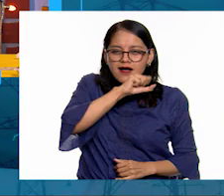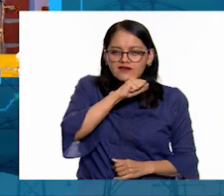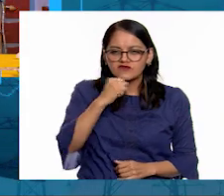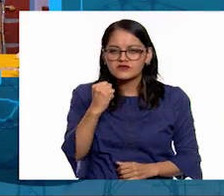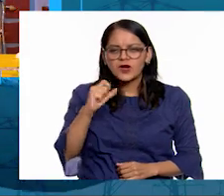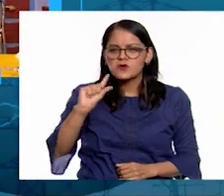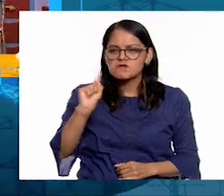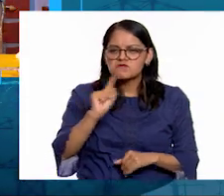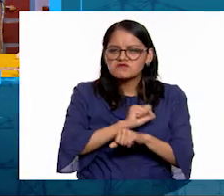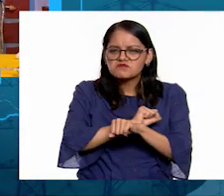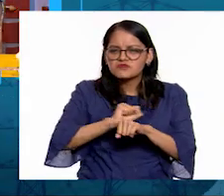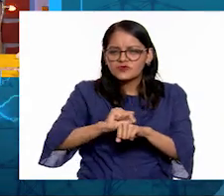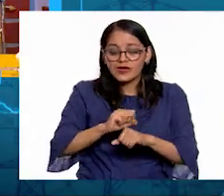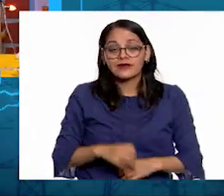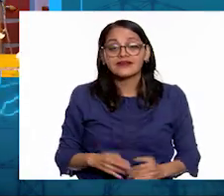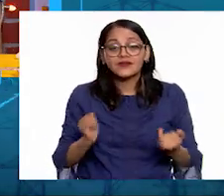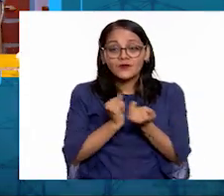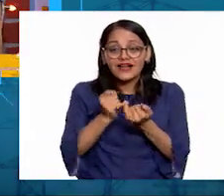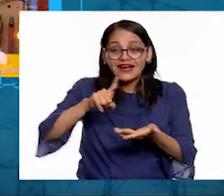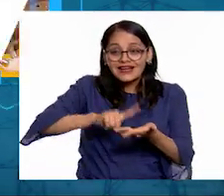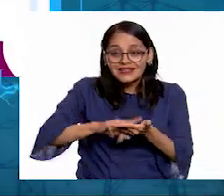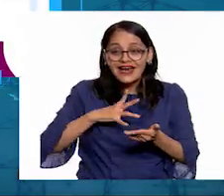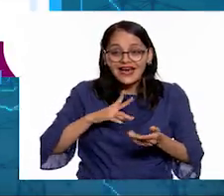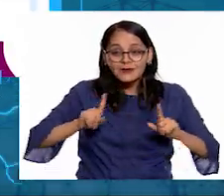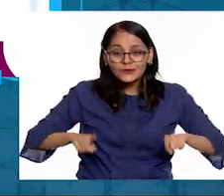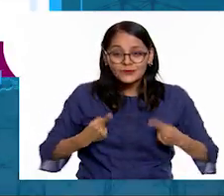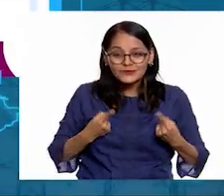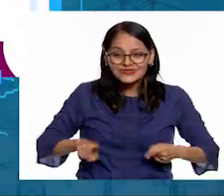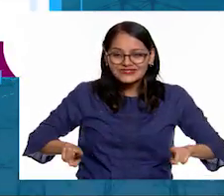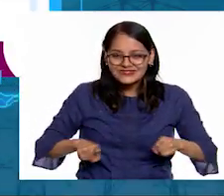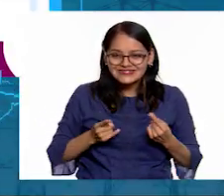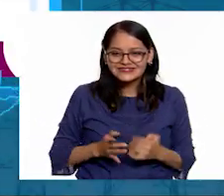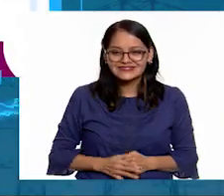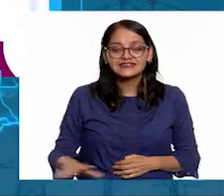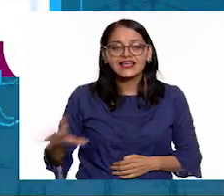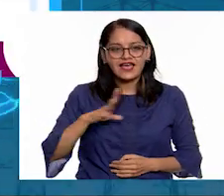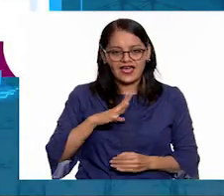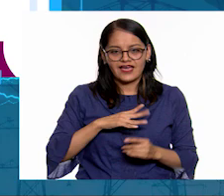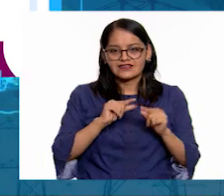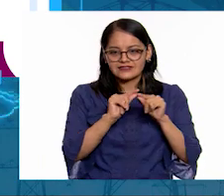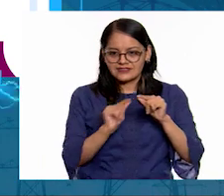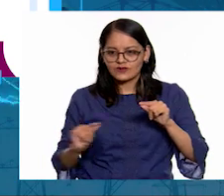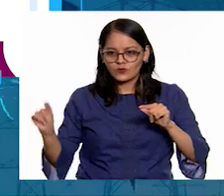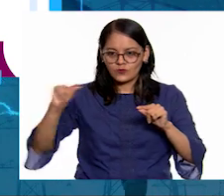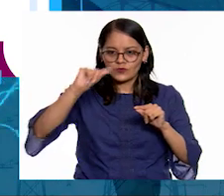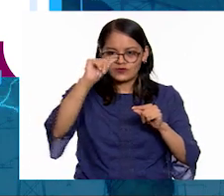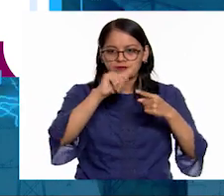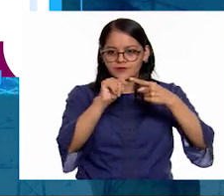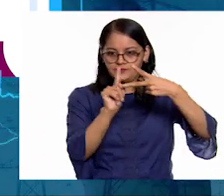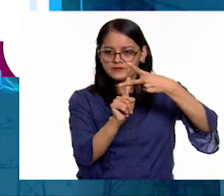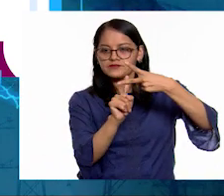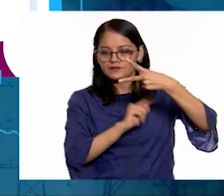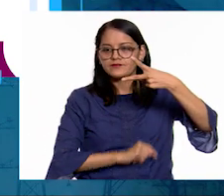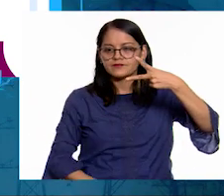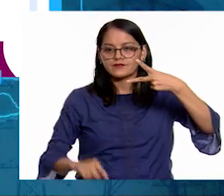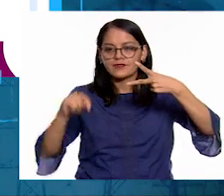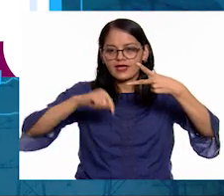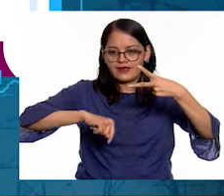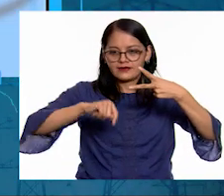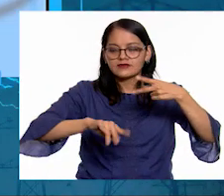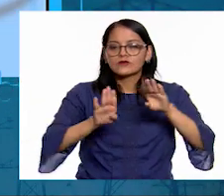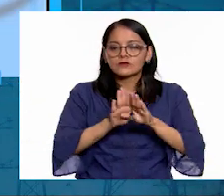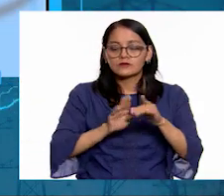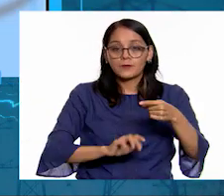tanto. ¡Incluso tienen música! Hay dos tipos de circuitos eléctricos que se utilizan en estas series de